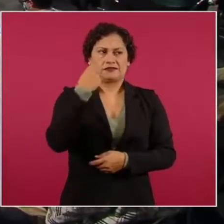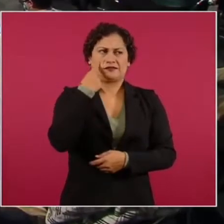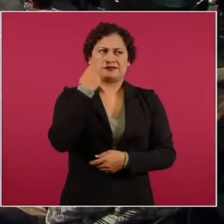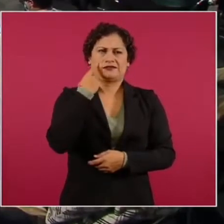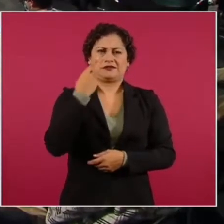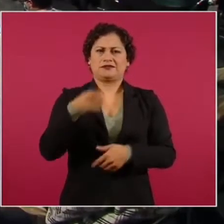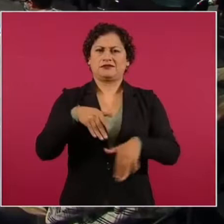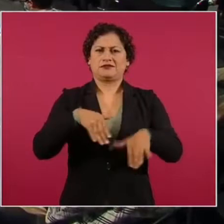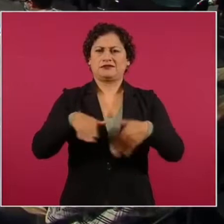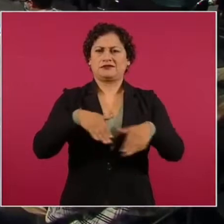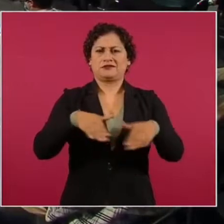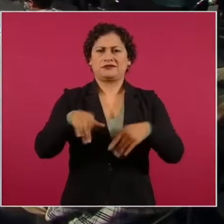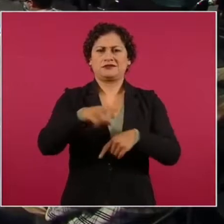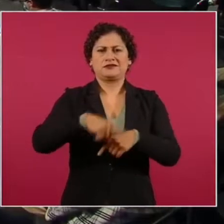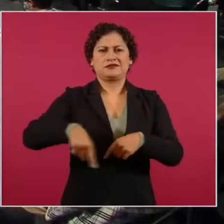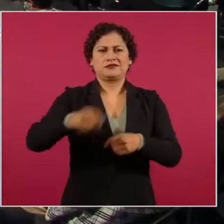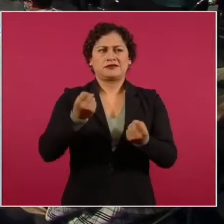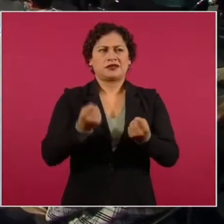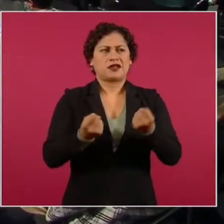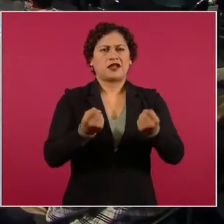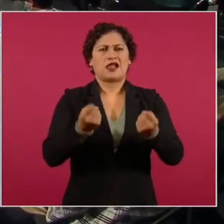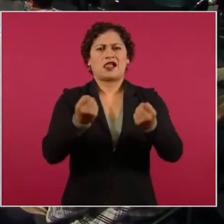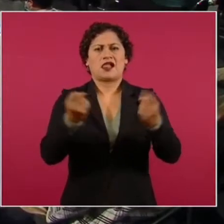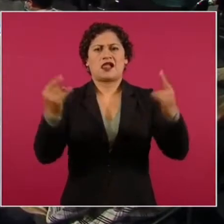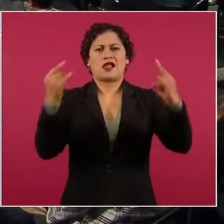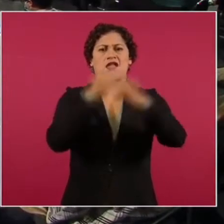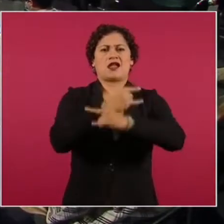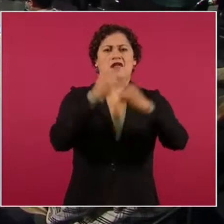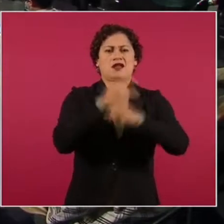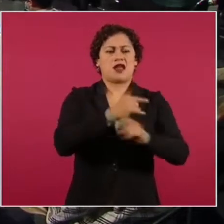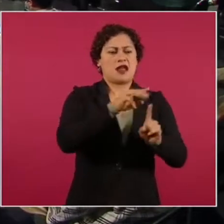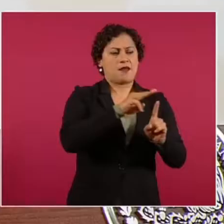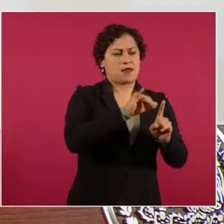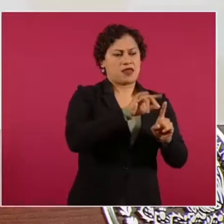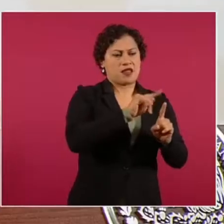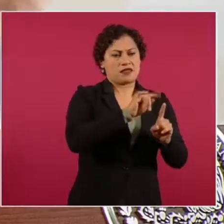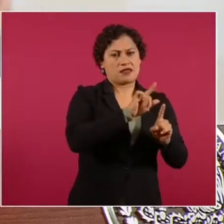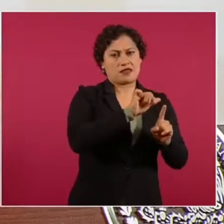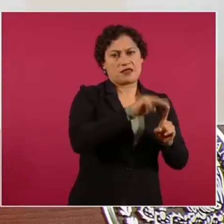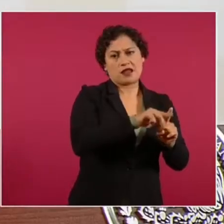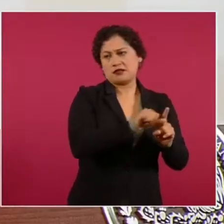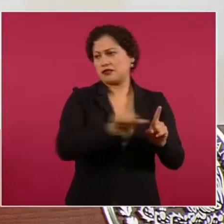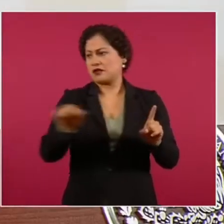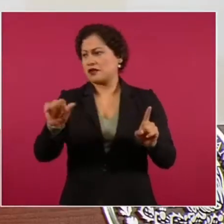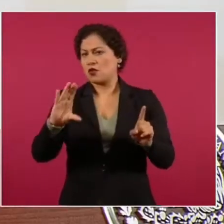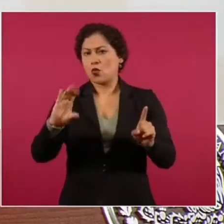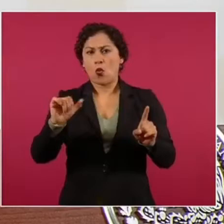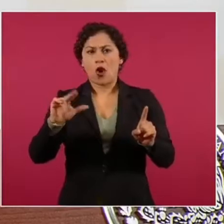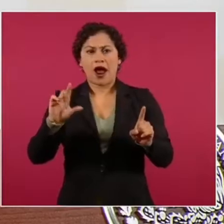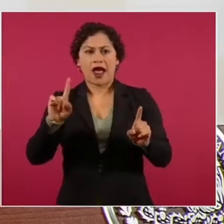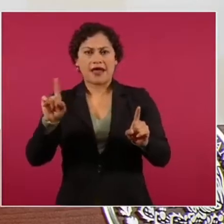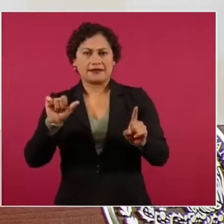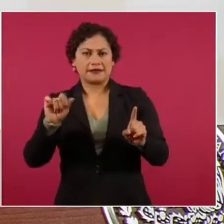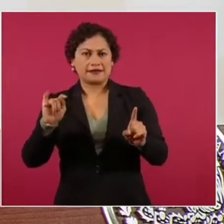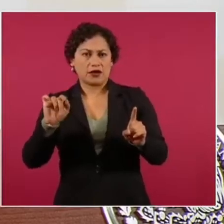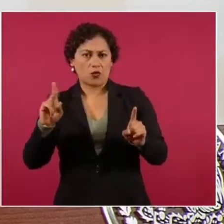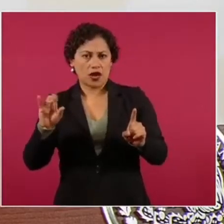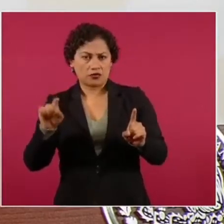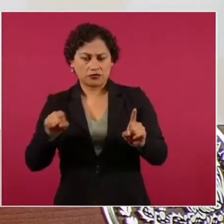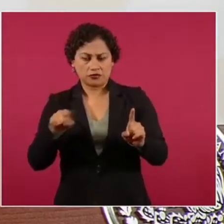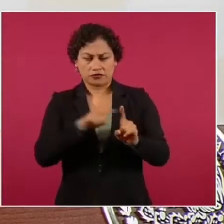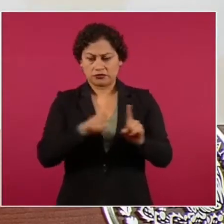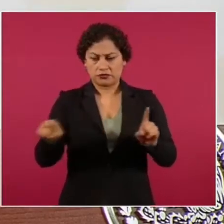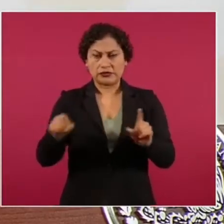transitar por la carretera de Minatitlán a Coatzacoalcos, por la libre, está llena